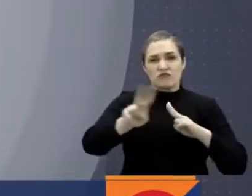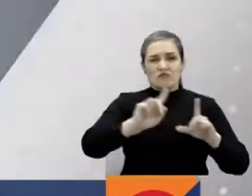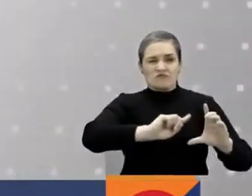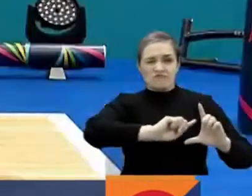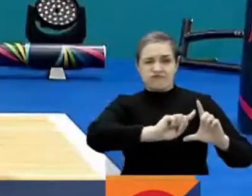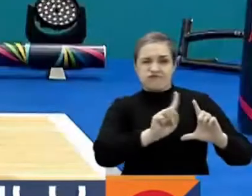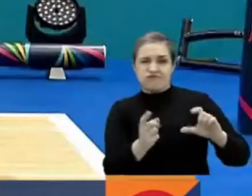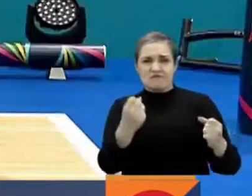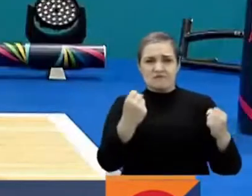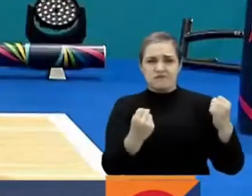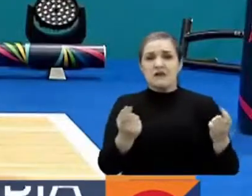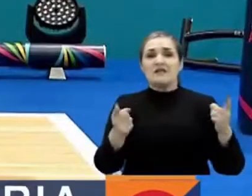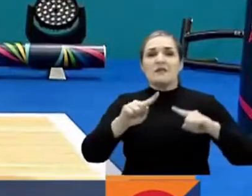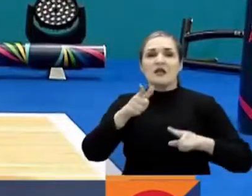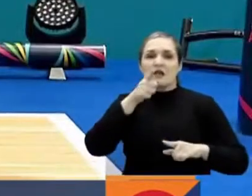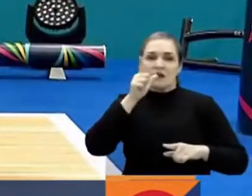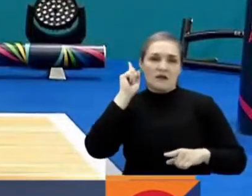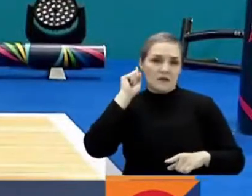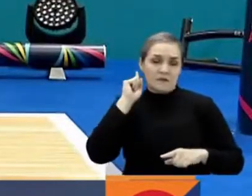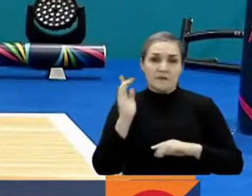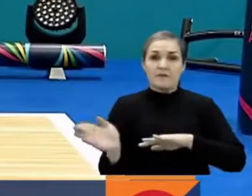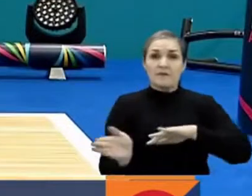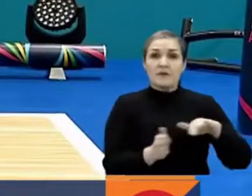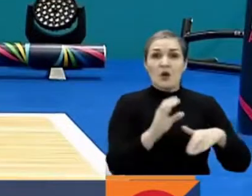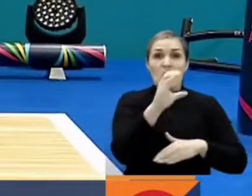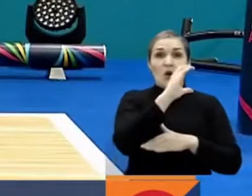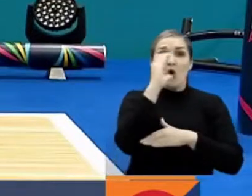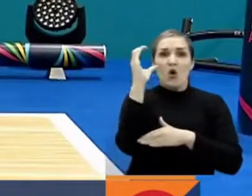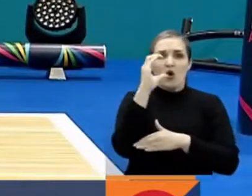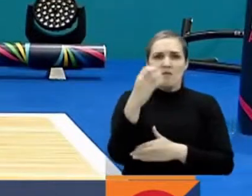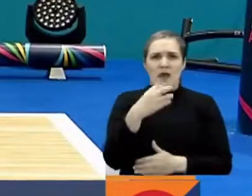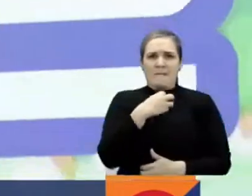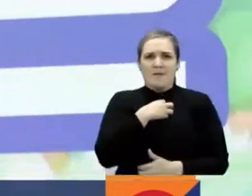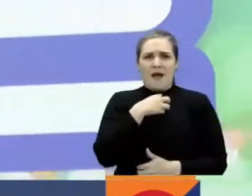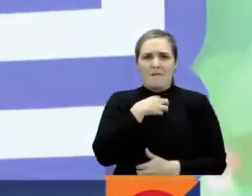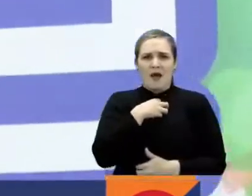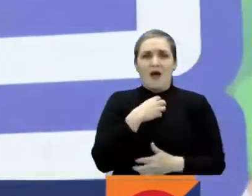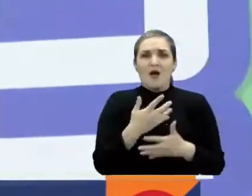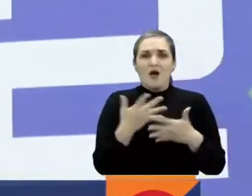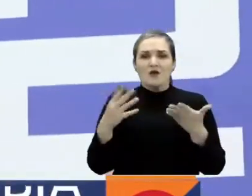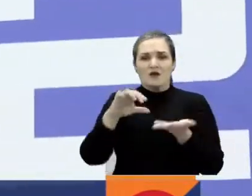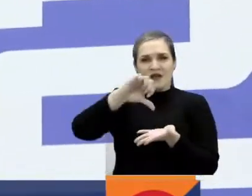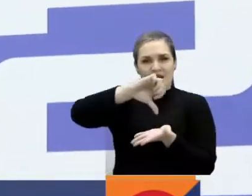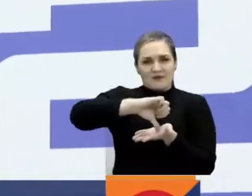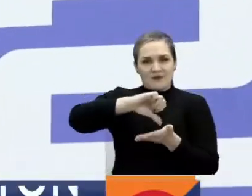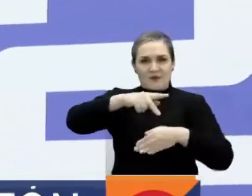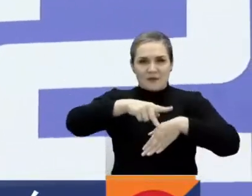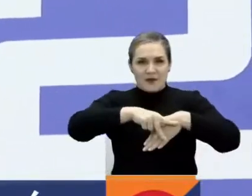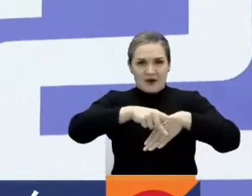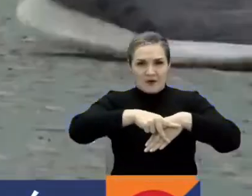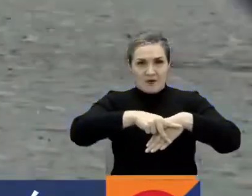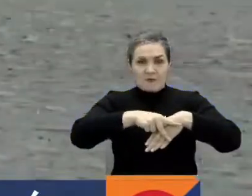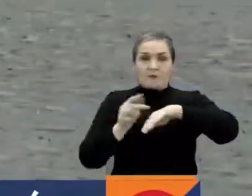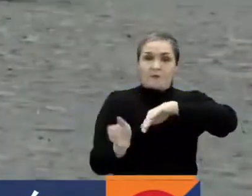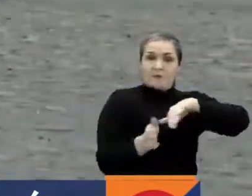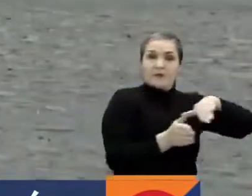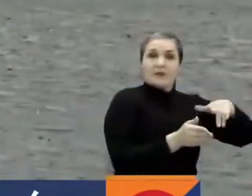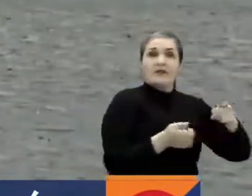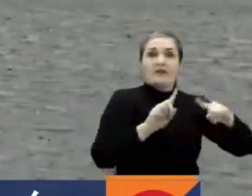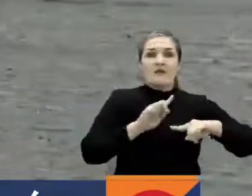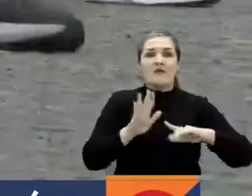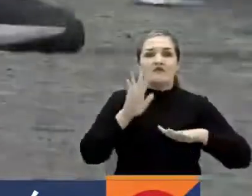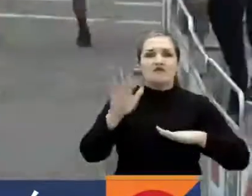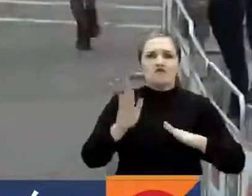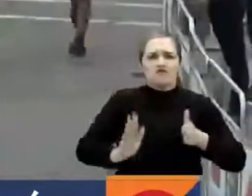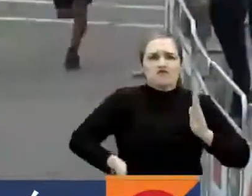causas. Primeras medallas para Colombia en Juegos Suramericanos en Asunción y africanos dominaron la media maratón